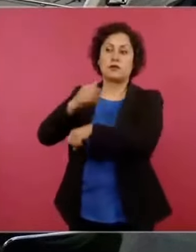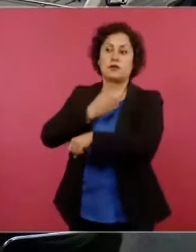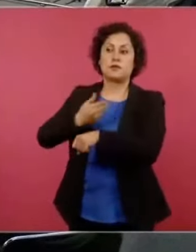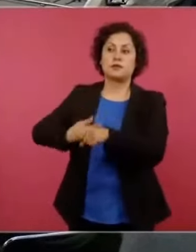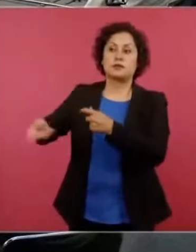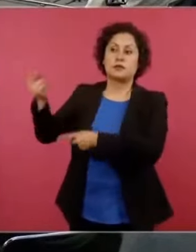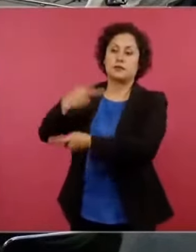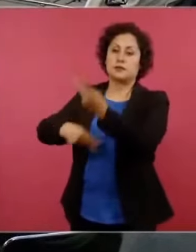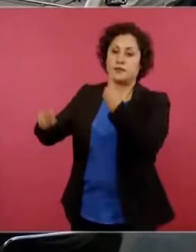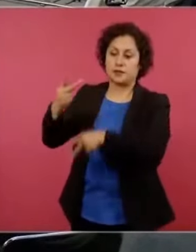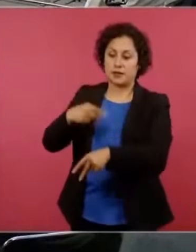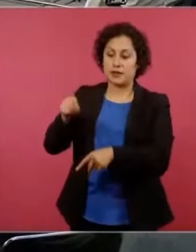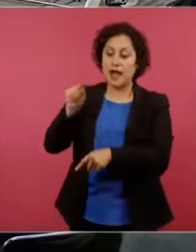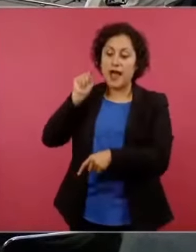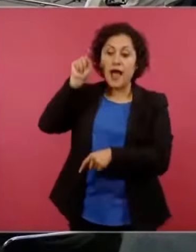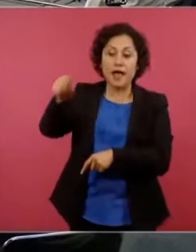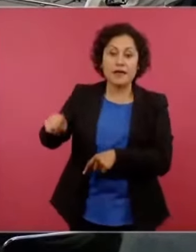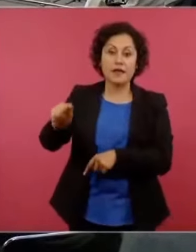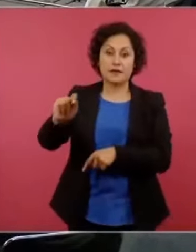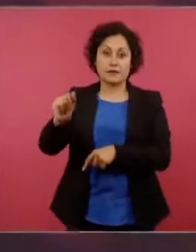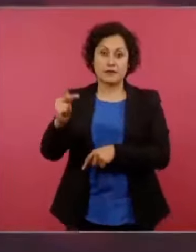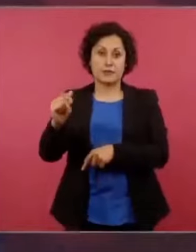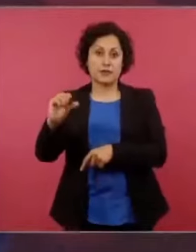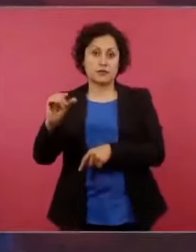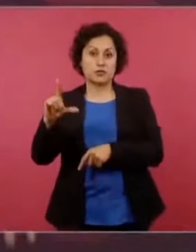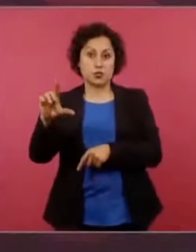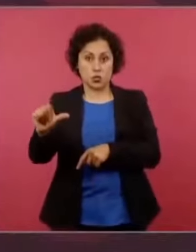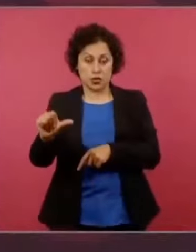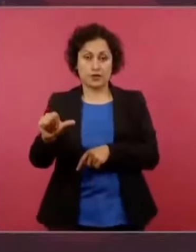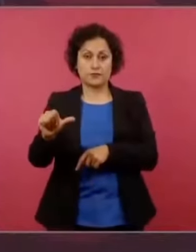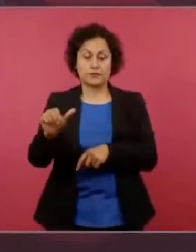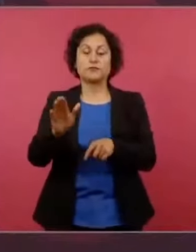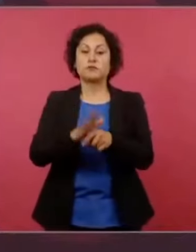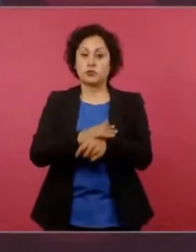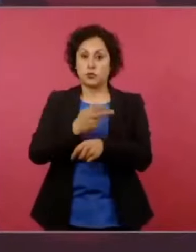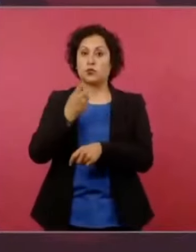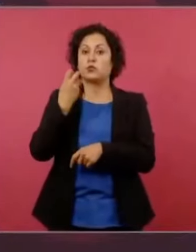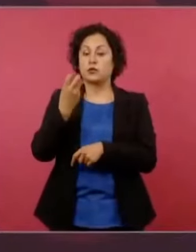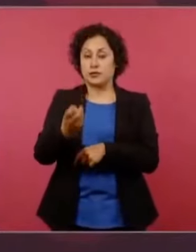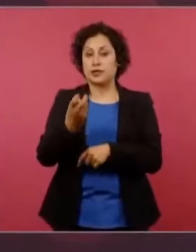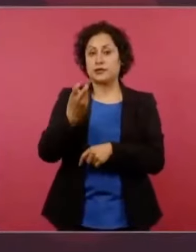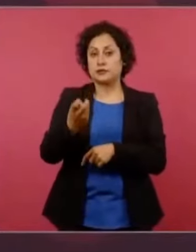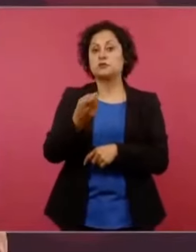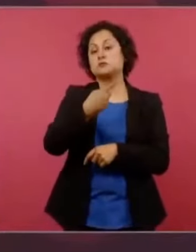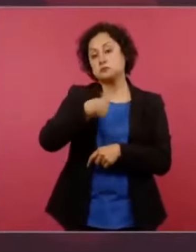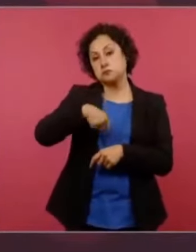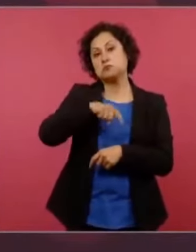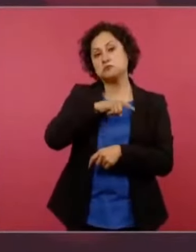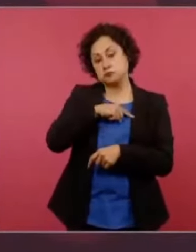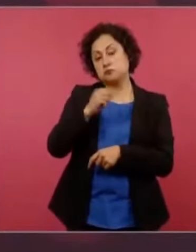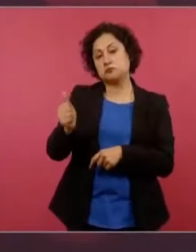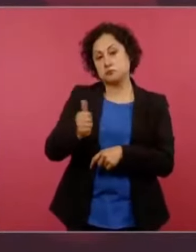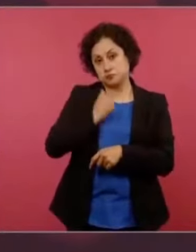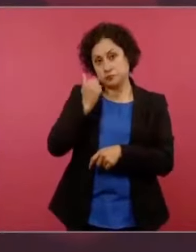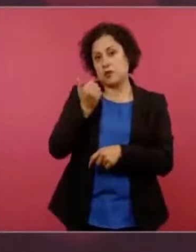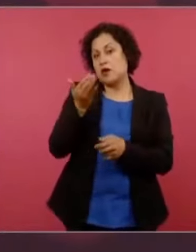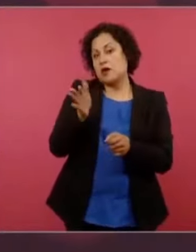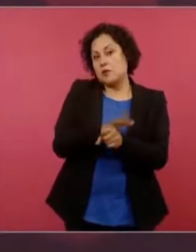Tapachula. Entonces, vamos a aprovechar también para que el jueves, como nos vamos a ir en la